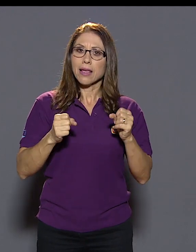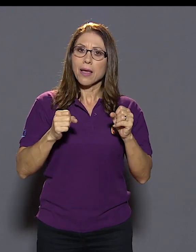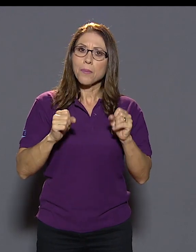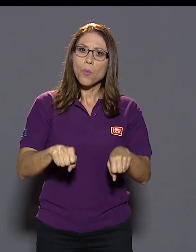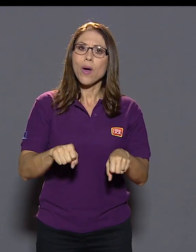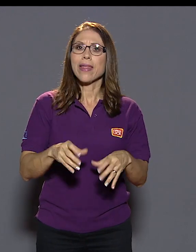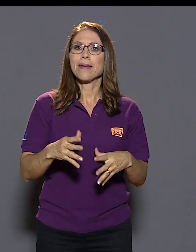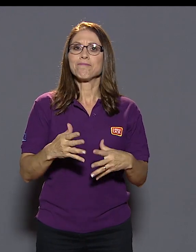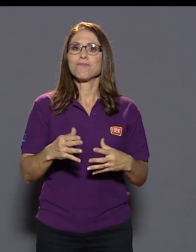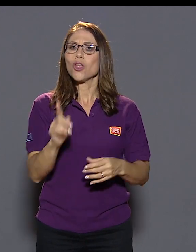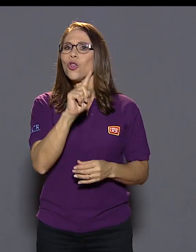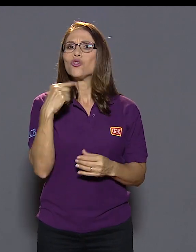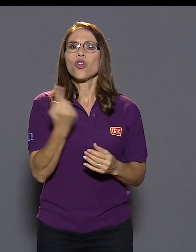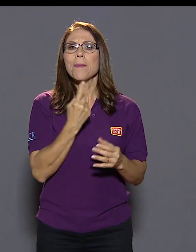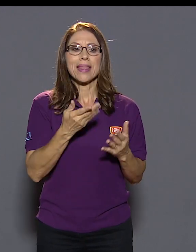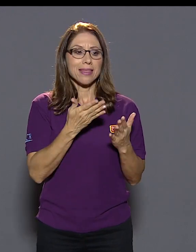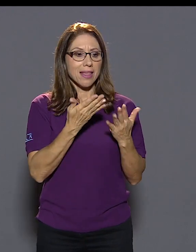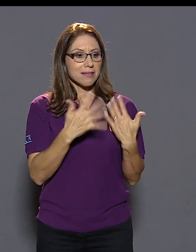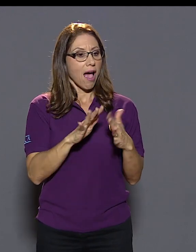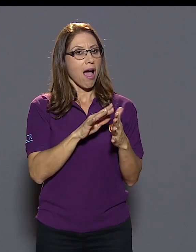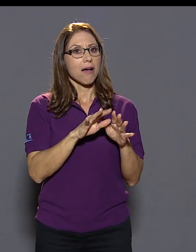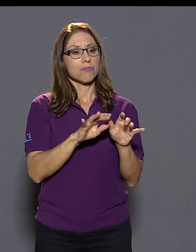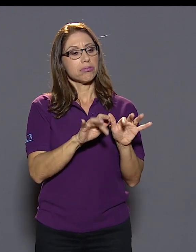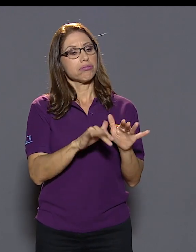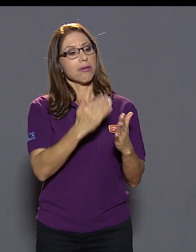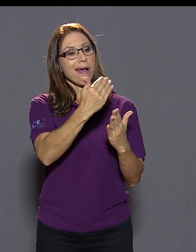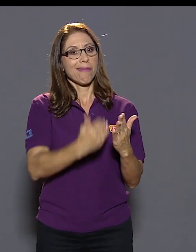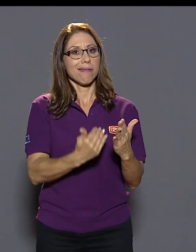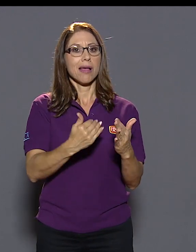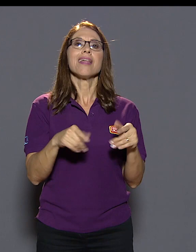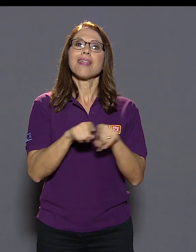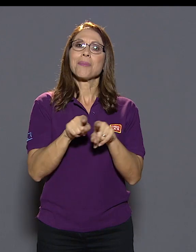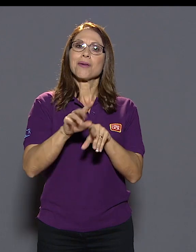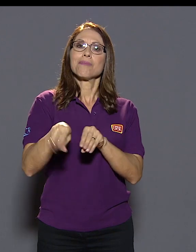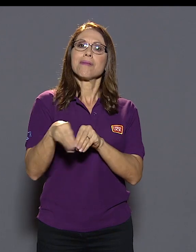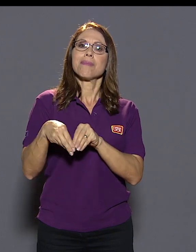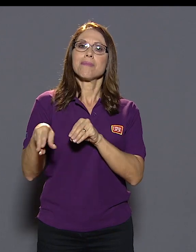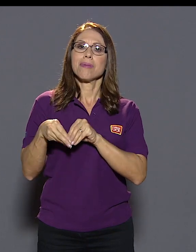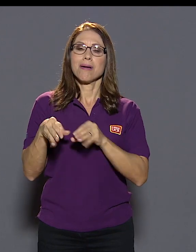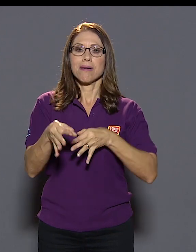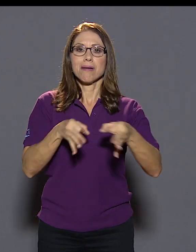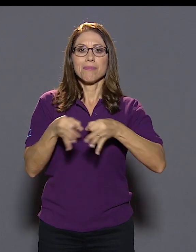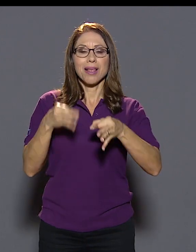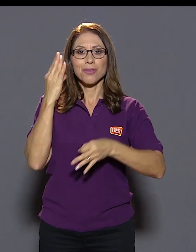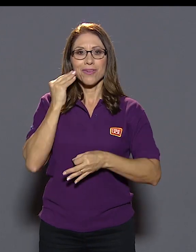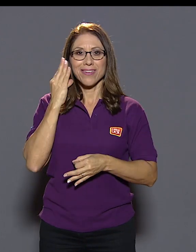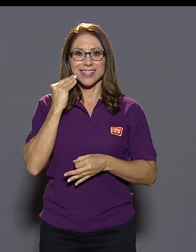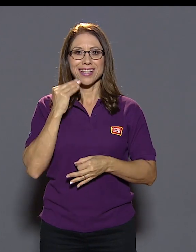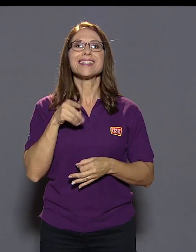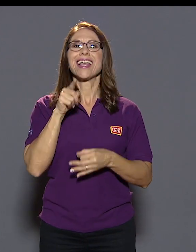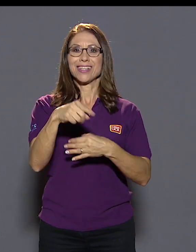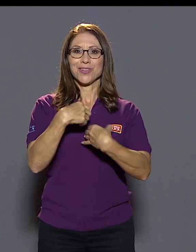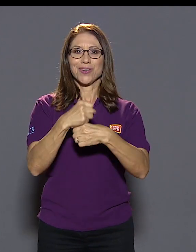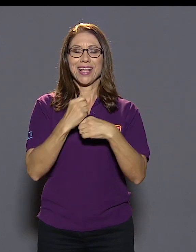que vaya más allá del documento como tal, sino explicando vivencias, que es también lo que hace la ley de autonomía. Y Mariana, bueno, la